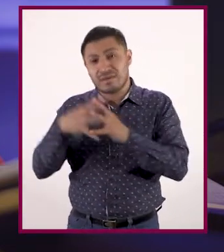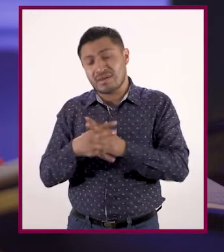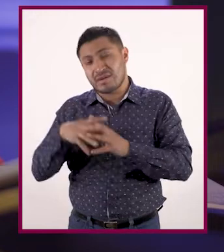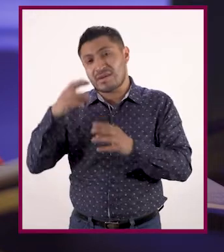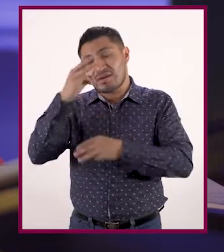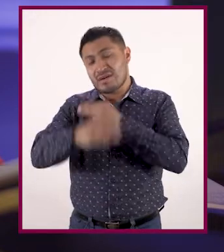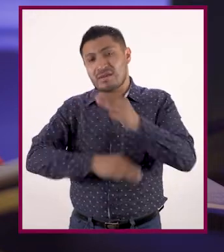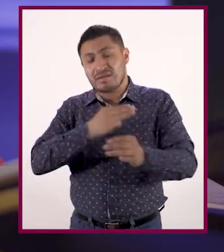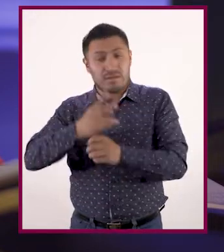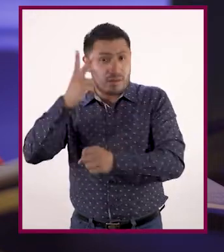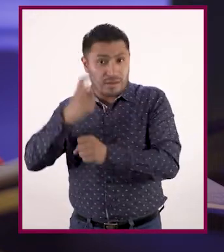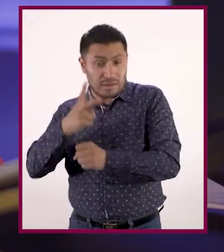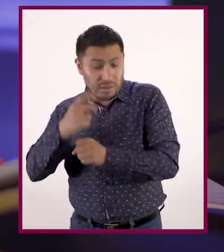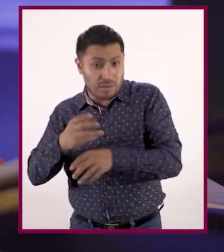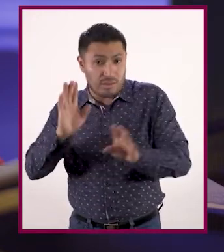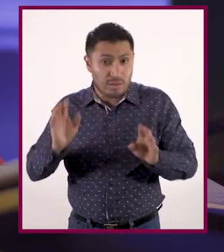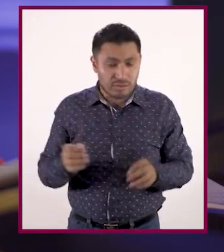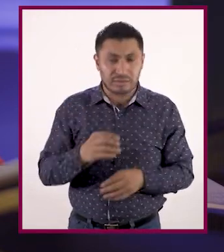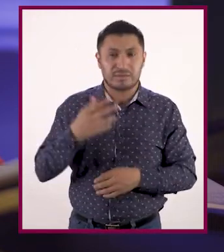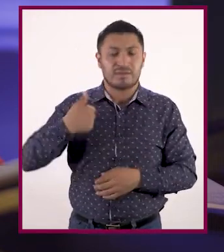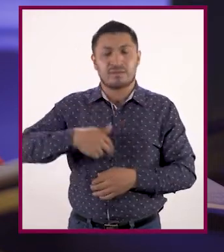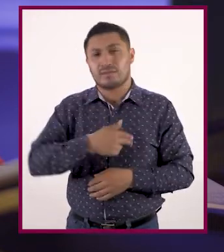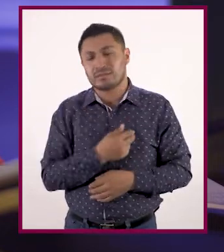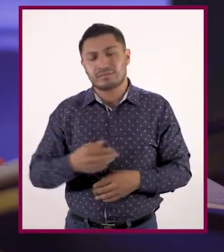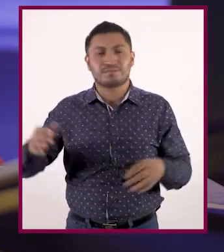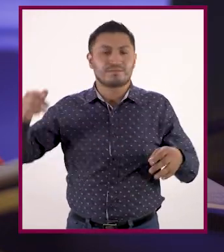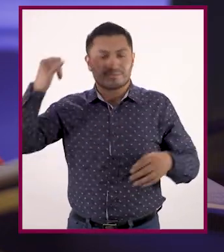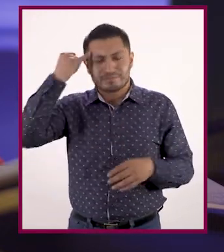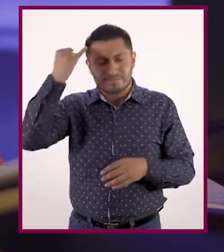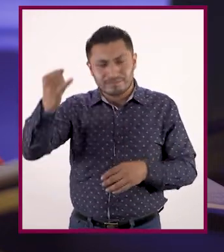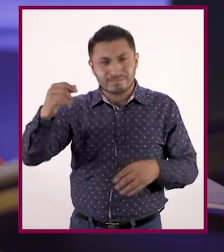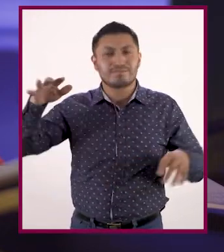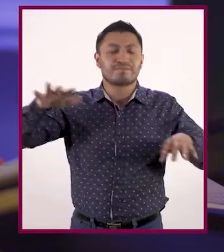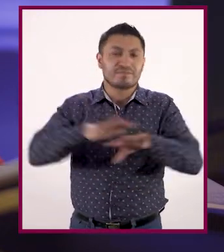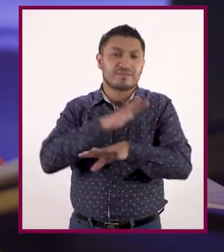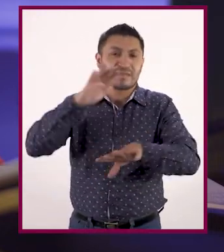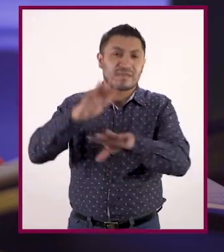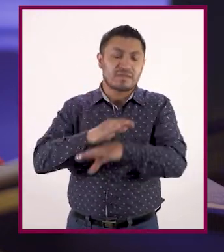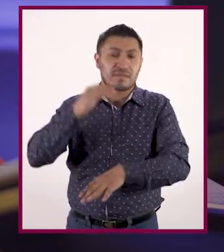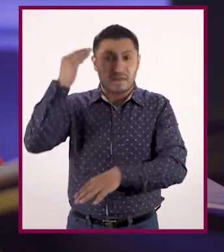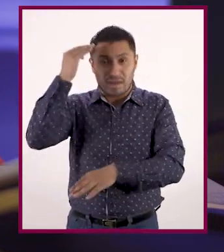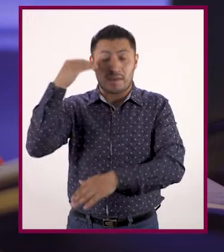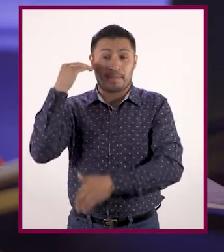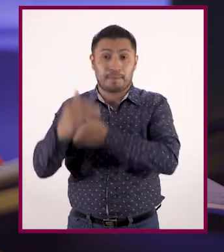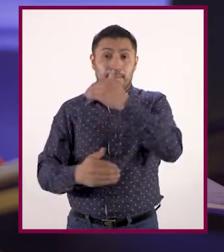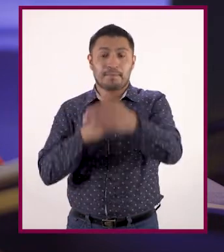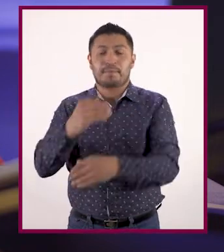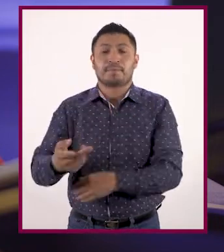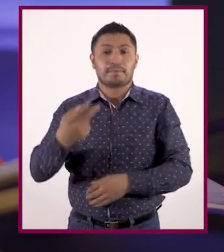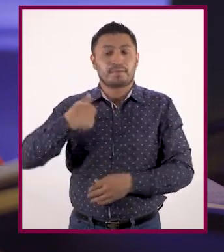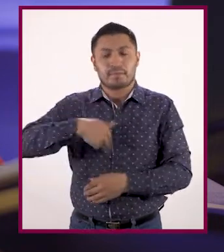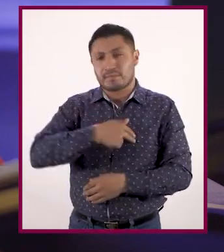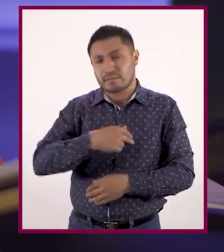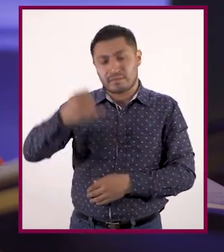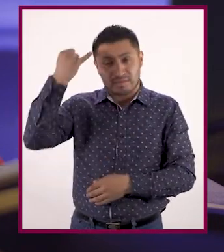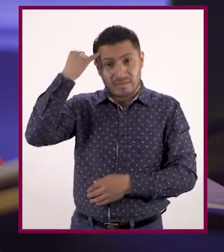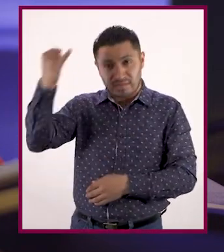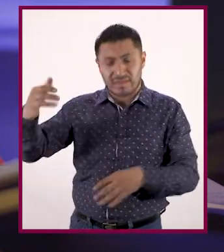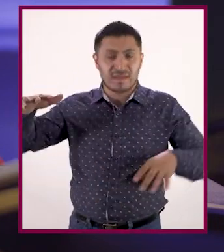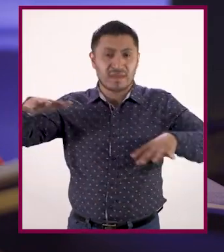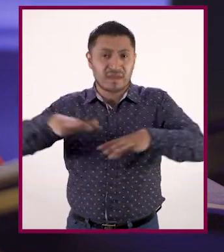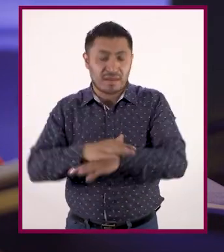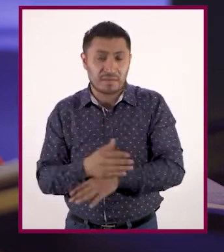nuestras preocupaciones y prioridades van cambiando conforme el mundo se transforma nuestra ideología se compone no solo de cómo nos vemos